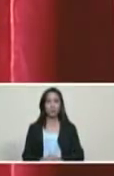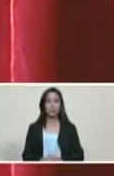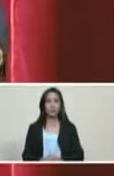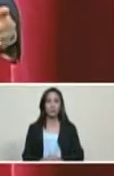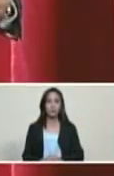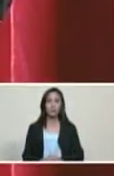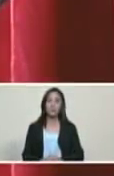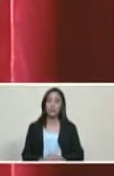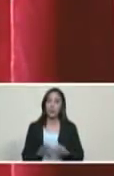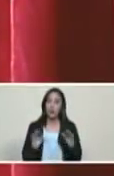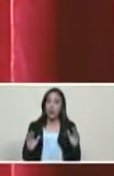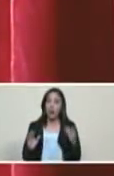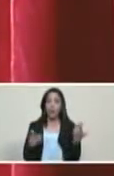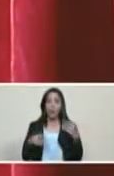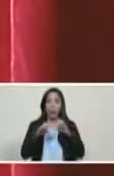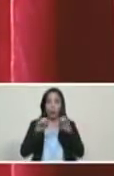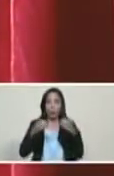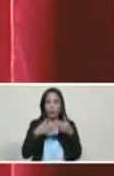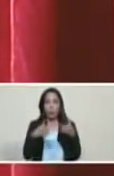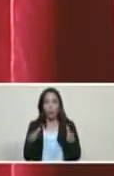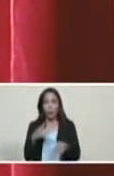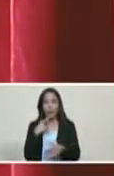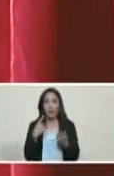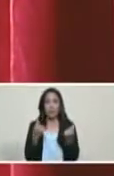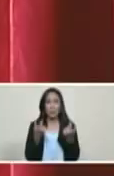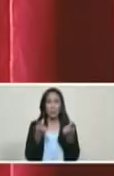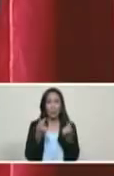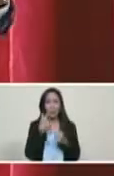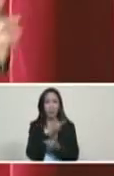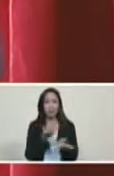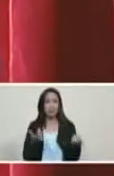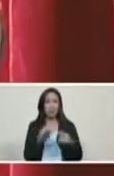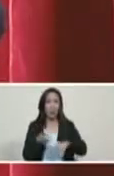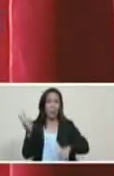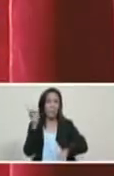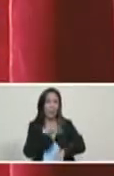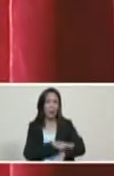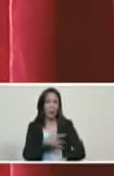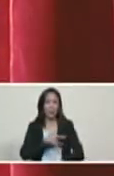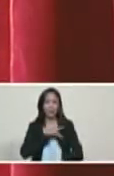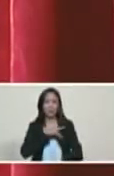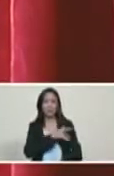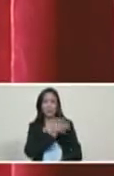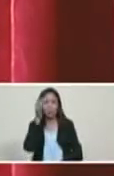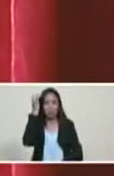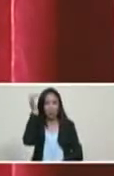Y de la educación pública se hablaba pestes, lo peor que podía hablarse.